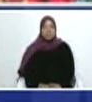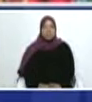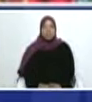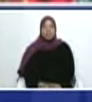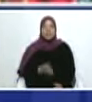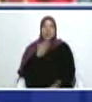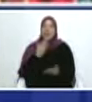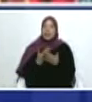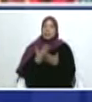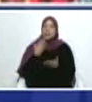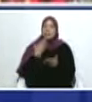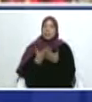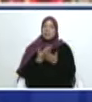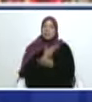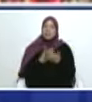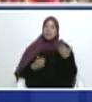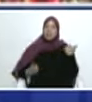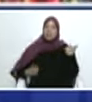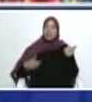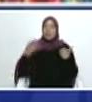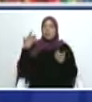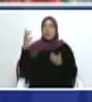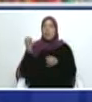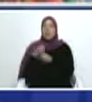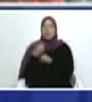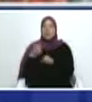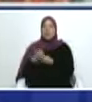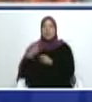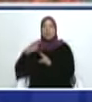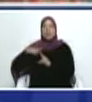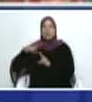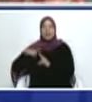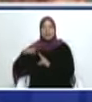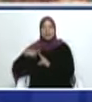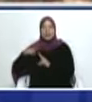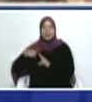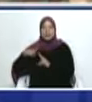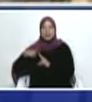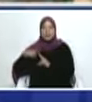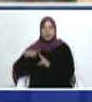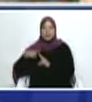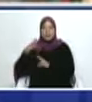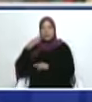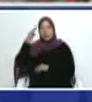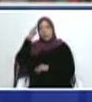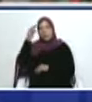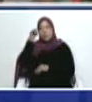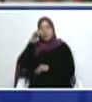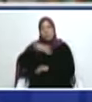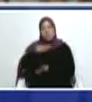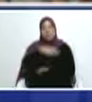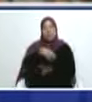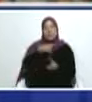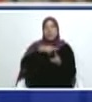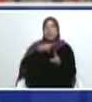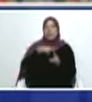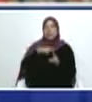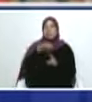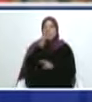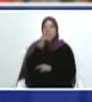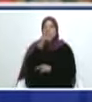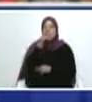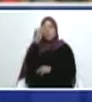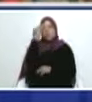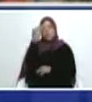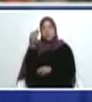Gracias, Diosdado. Sigan ustedes con su trabajo por allá. Felicidades. Saludos al pueblo del Táchira. También, Freddy, me le mandas